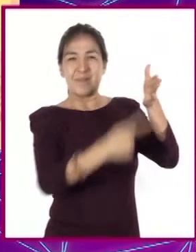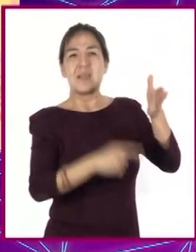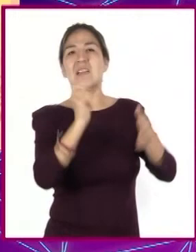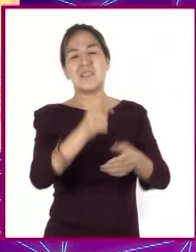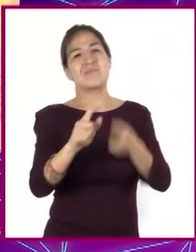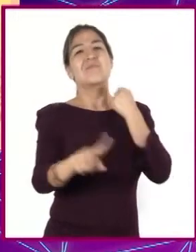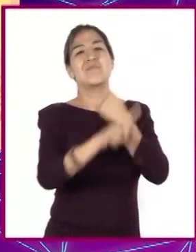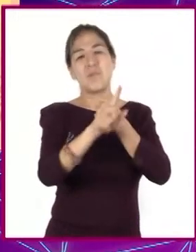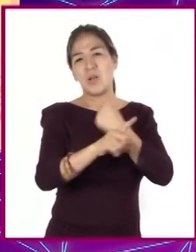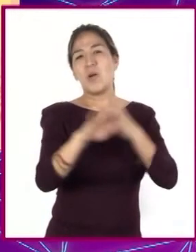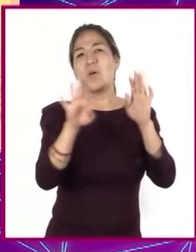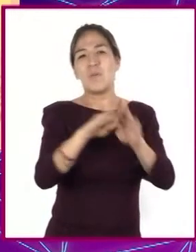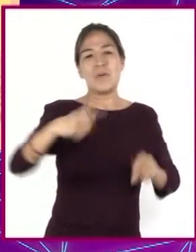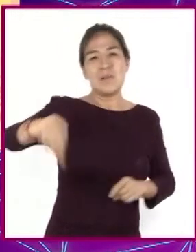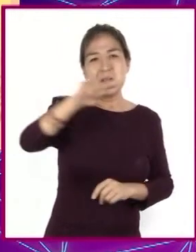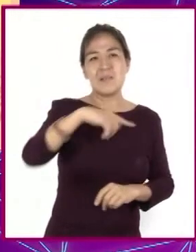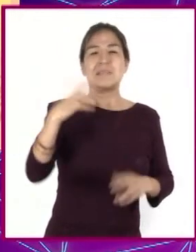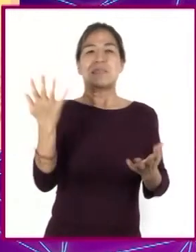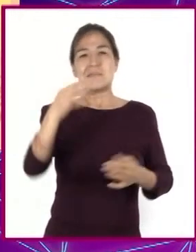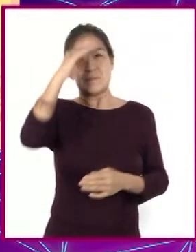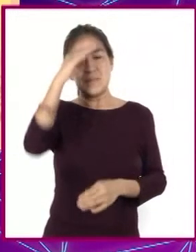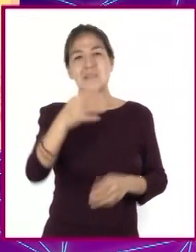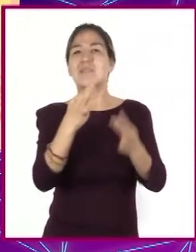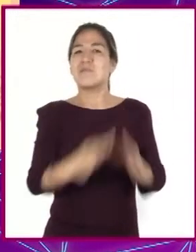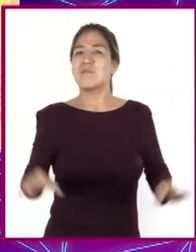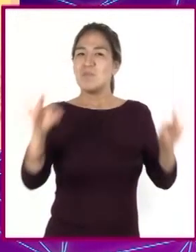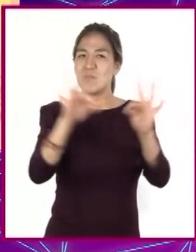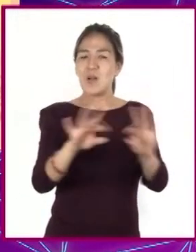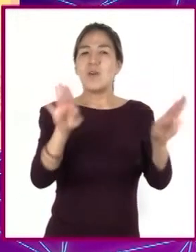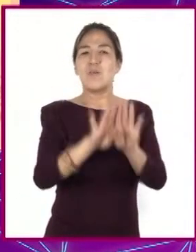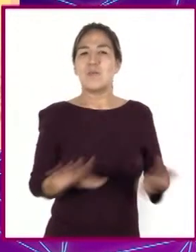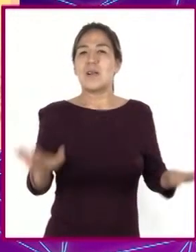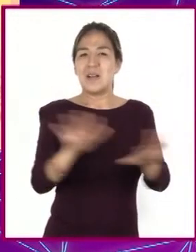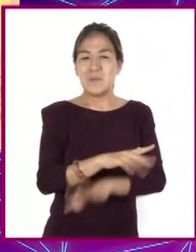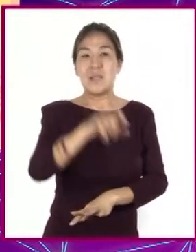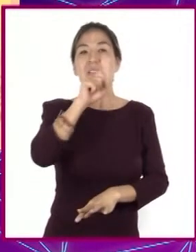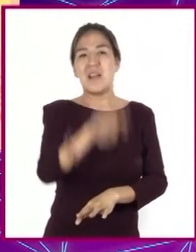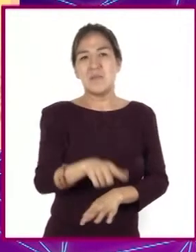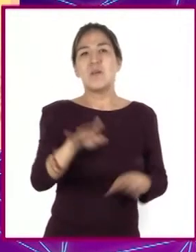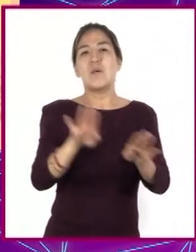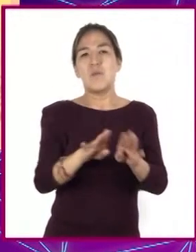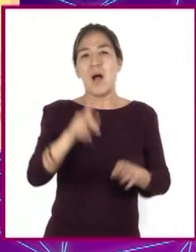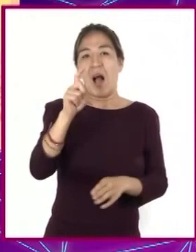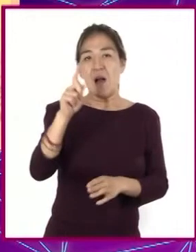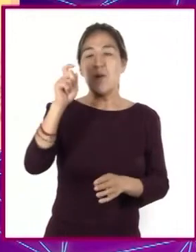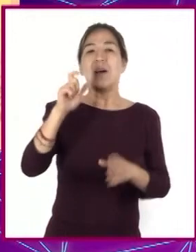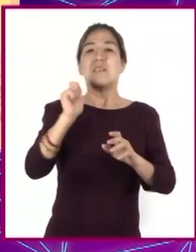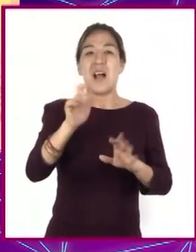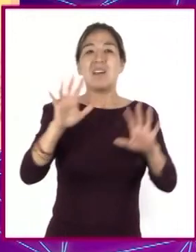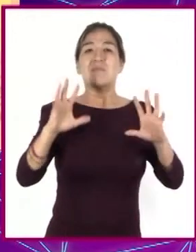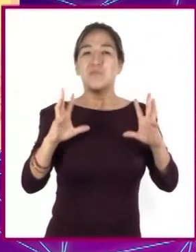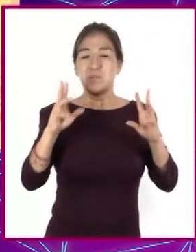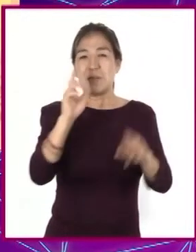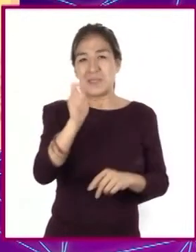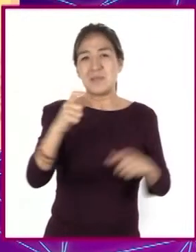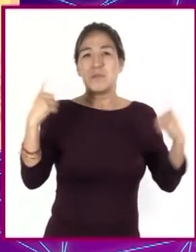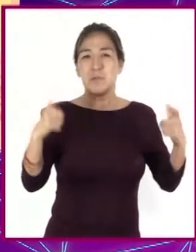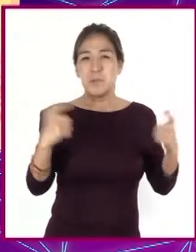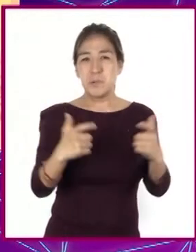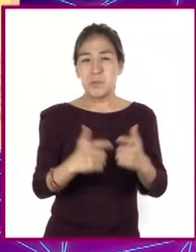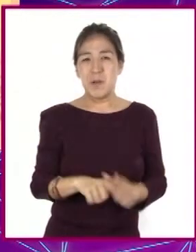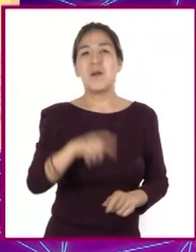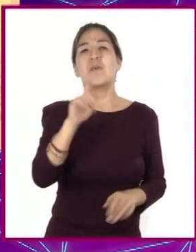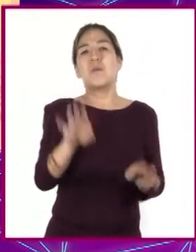y representan un impacto ambiental importante. Además del desgaste de agua y suelo, representan casi